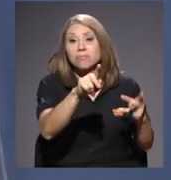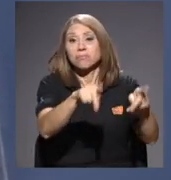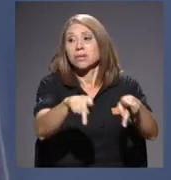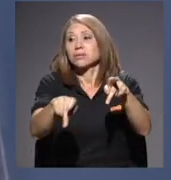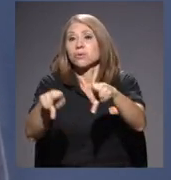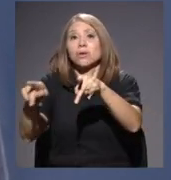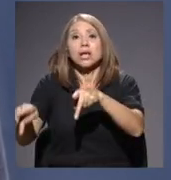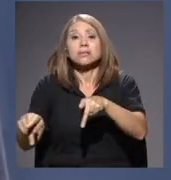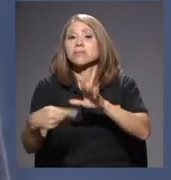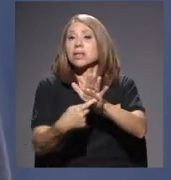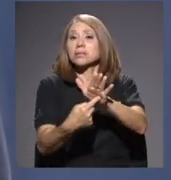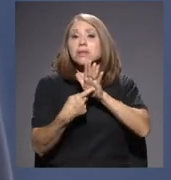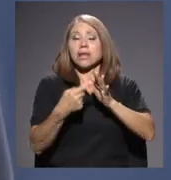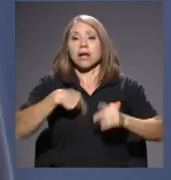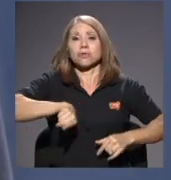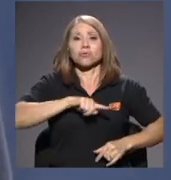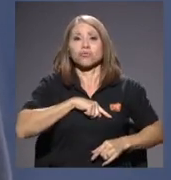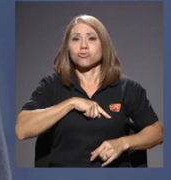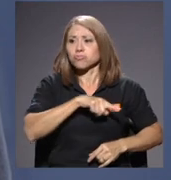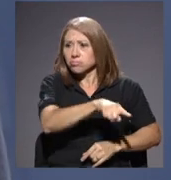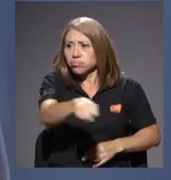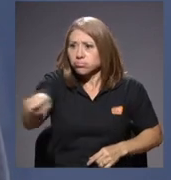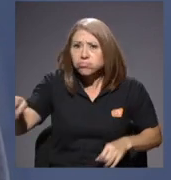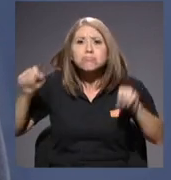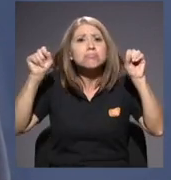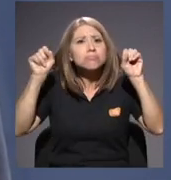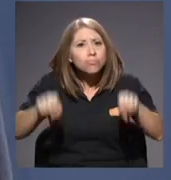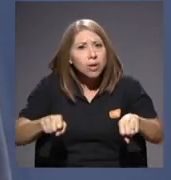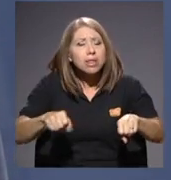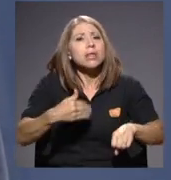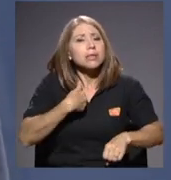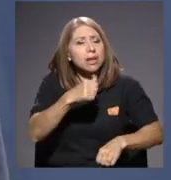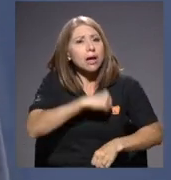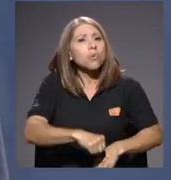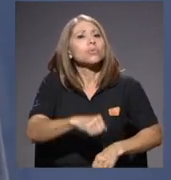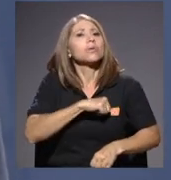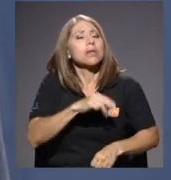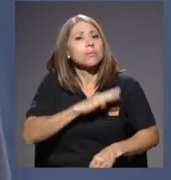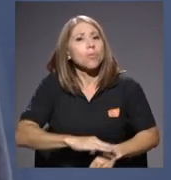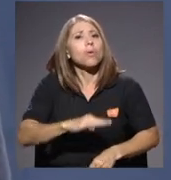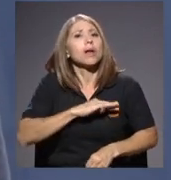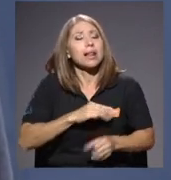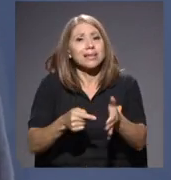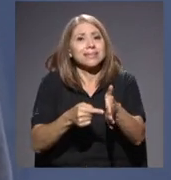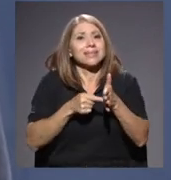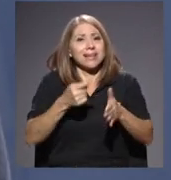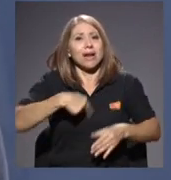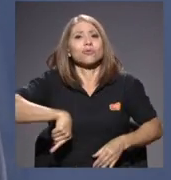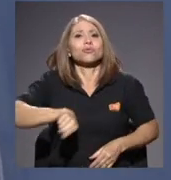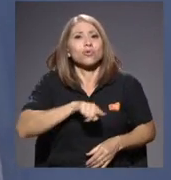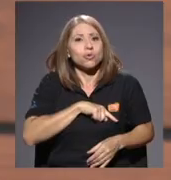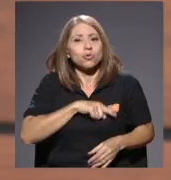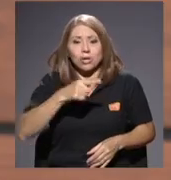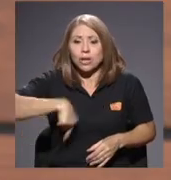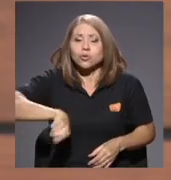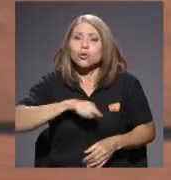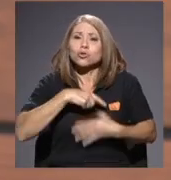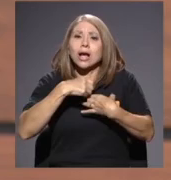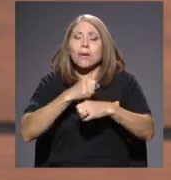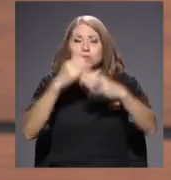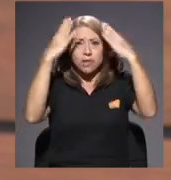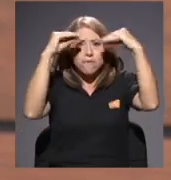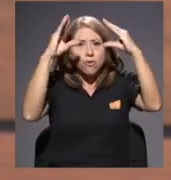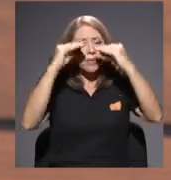la facultad, el poder y la autoridad moral de exigirnos a los medios de comunicación notas balanceadas. Y lo digo